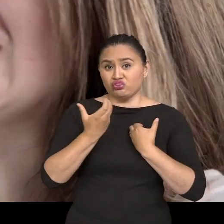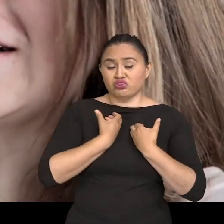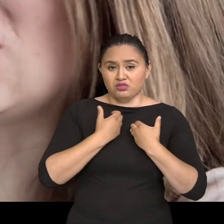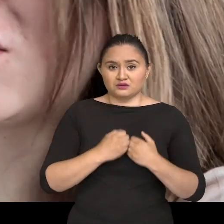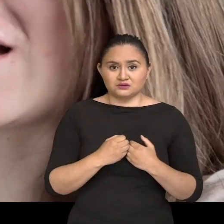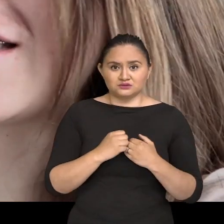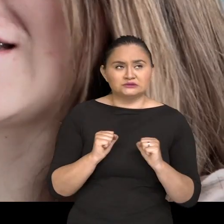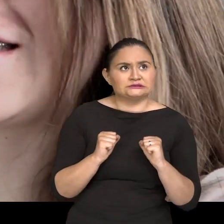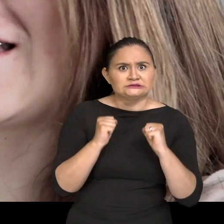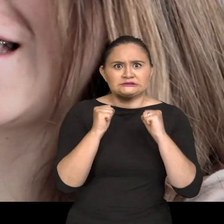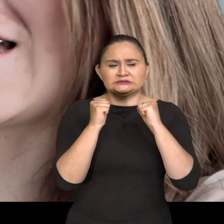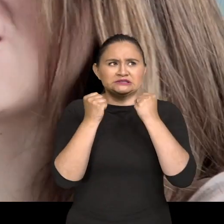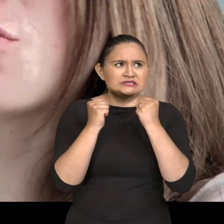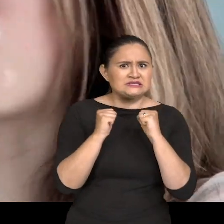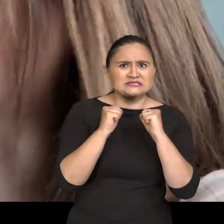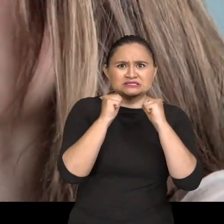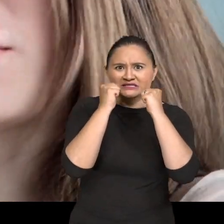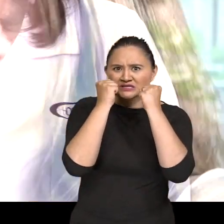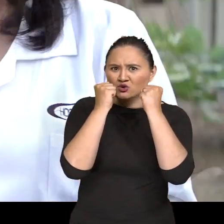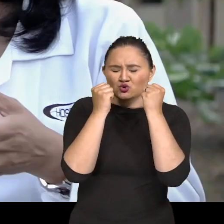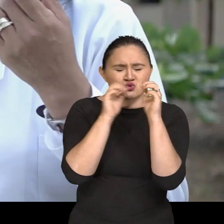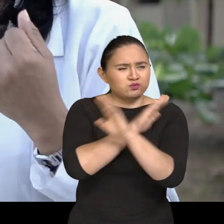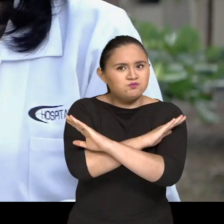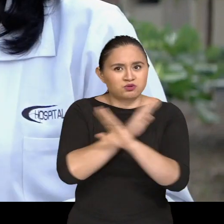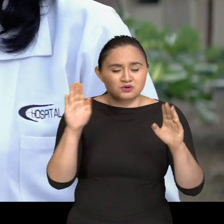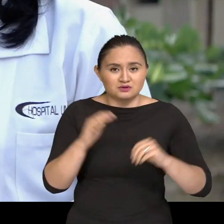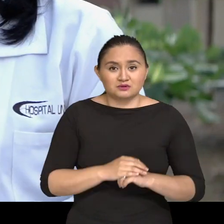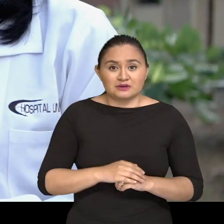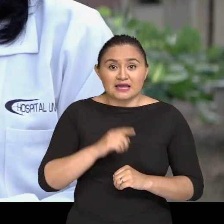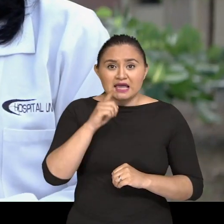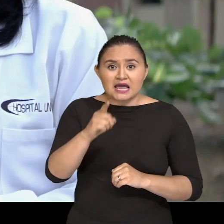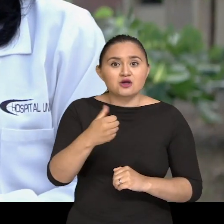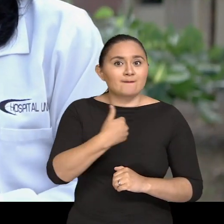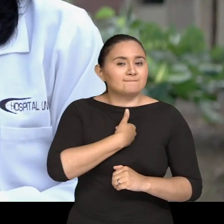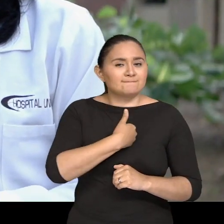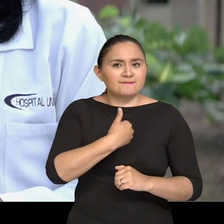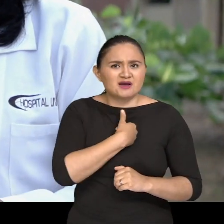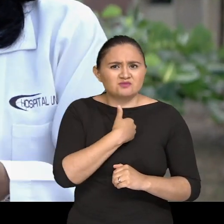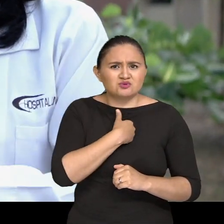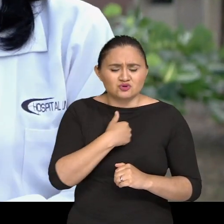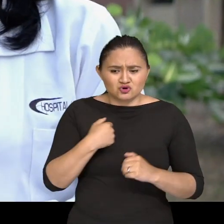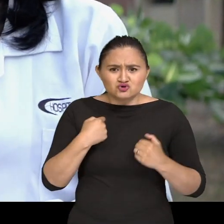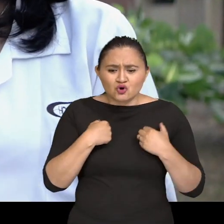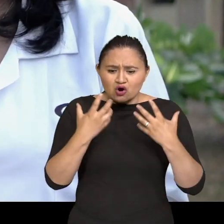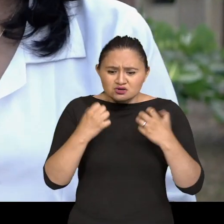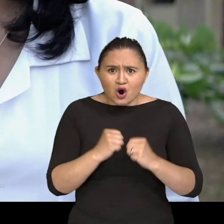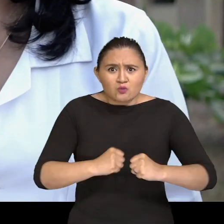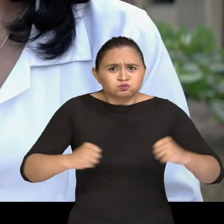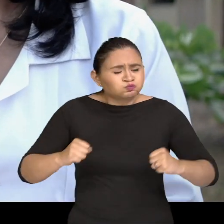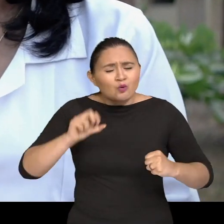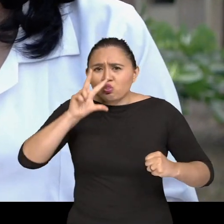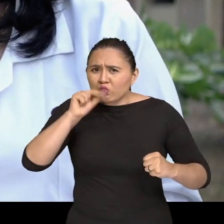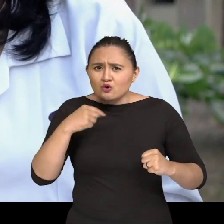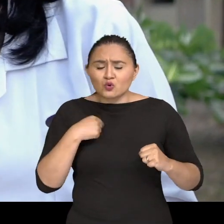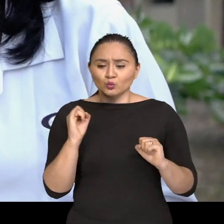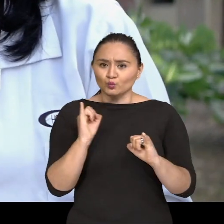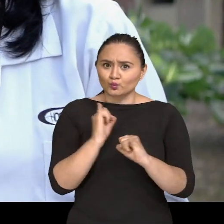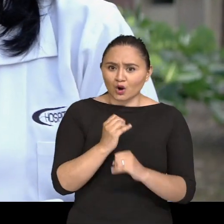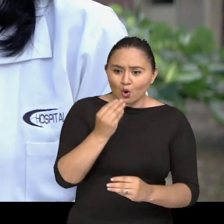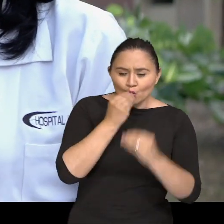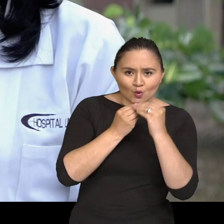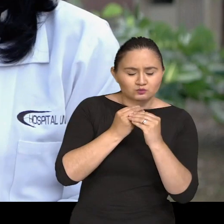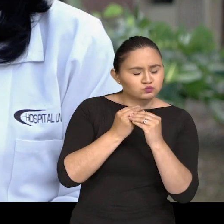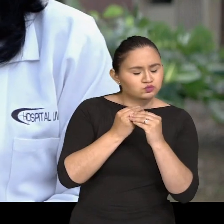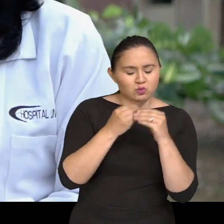o sea es insoportable ellos se ponen un peso objetivo y no quieren comer más allá